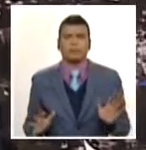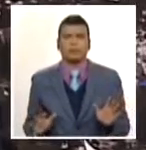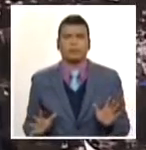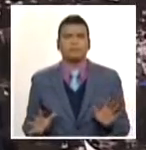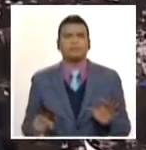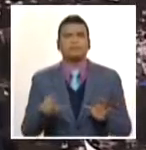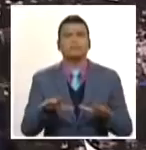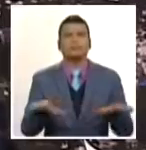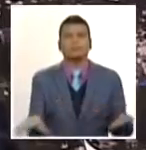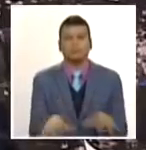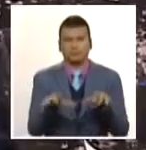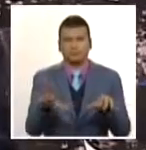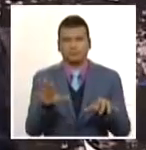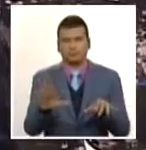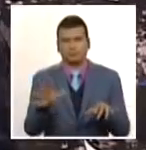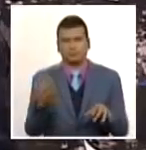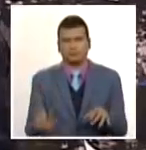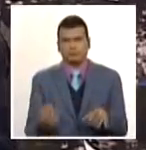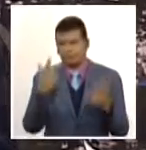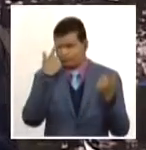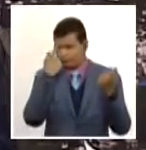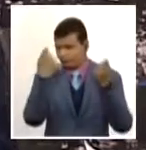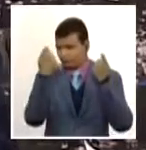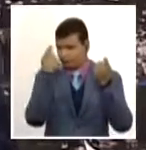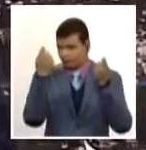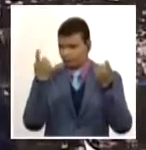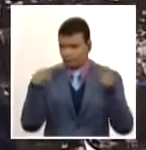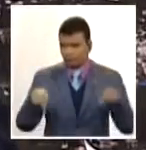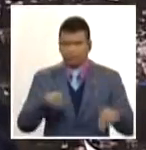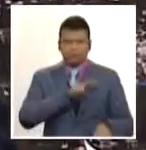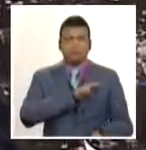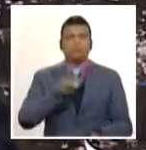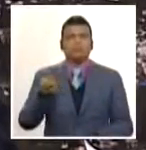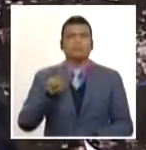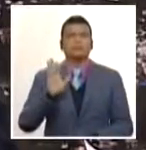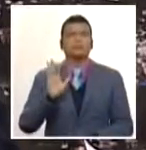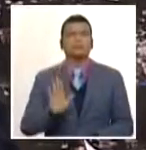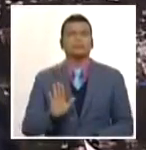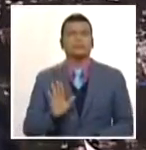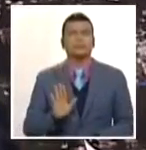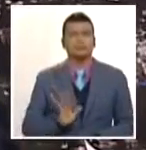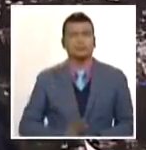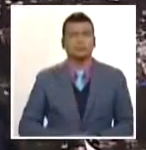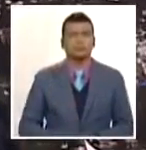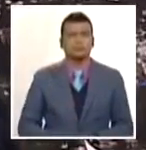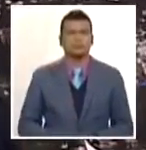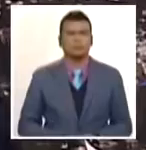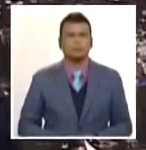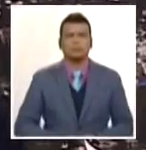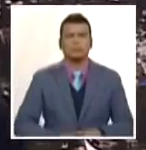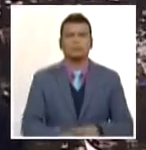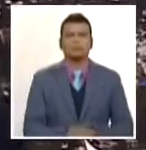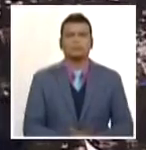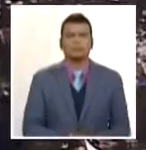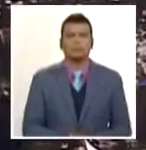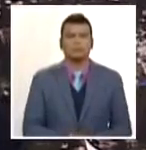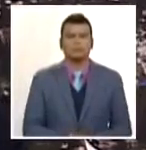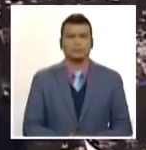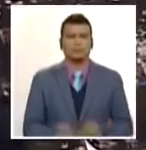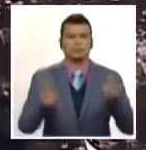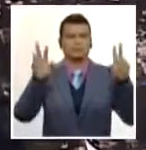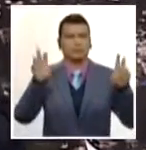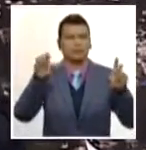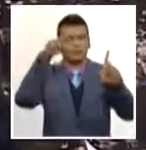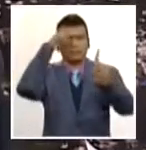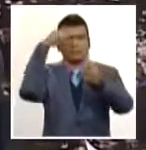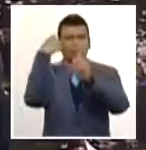el ejercicio de estratégico para el Valle del Cauca en el escenario, digamos, de